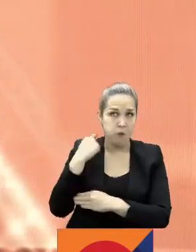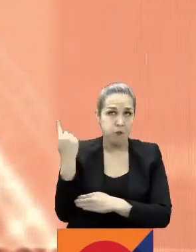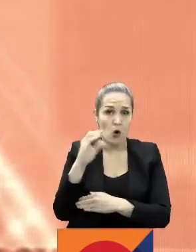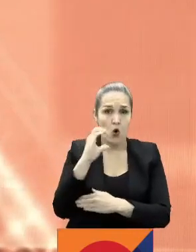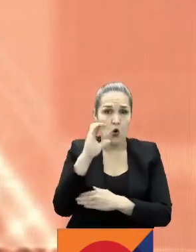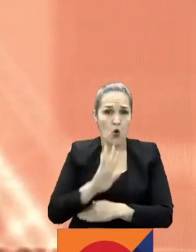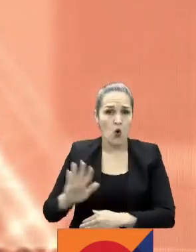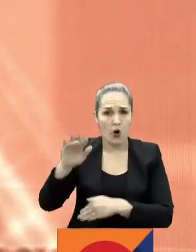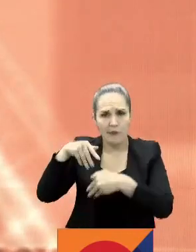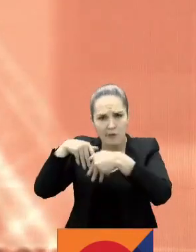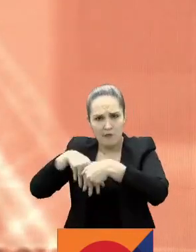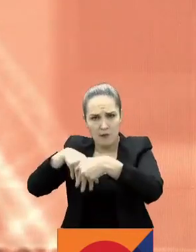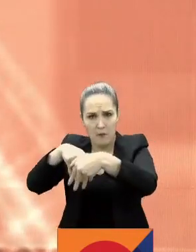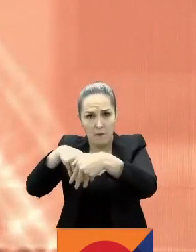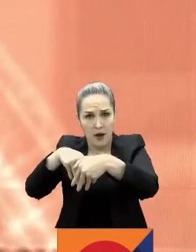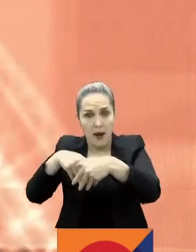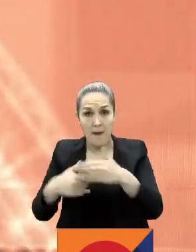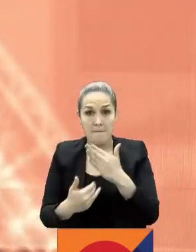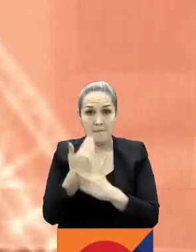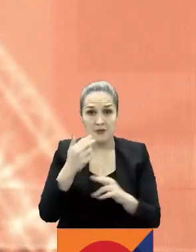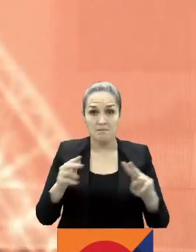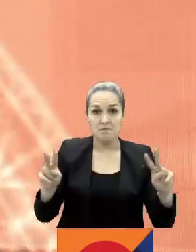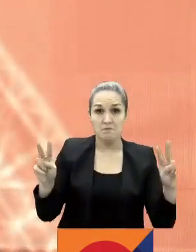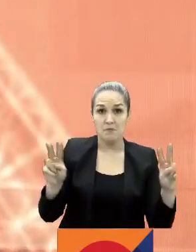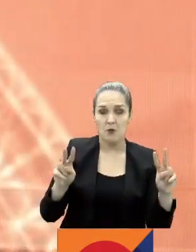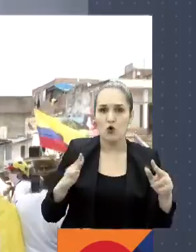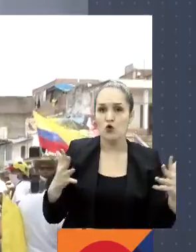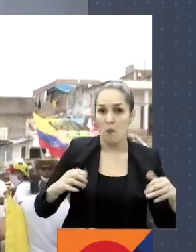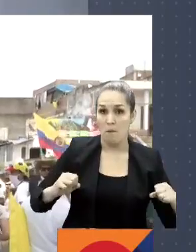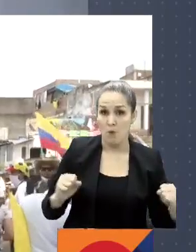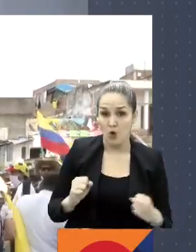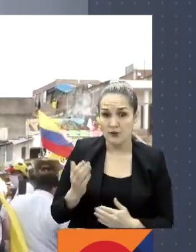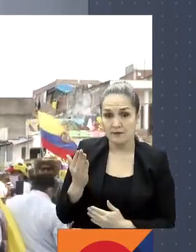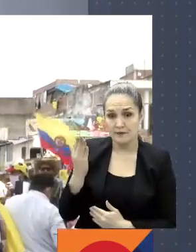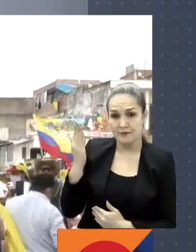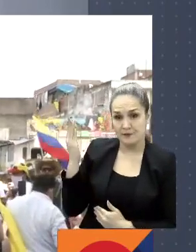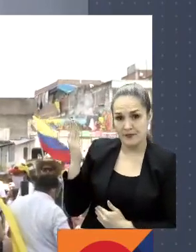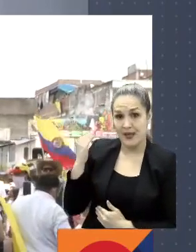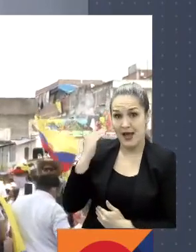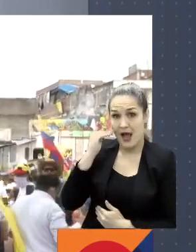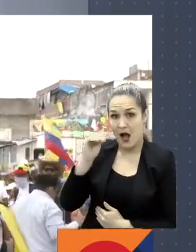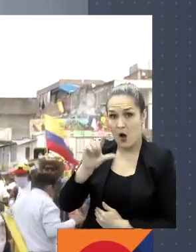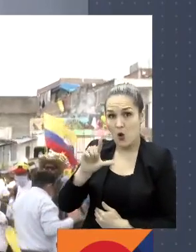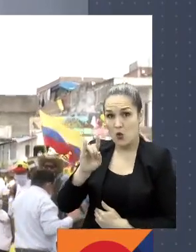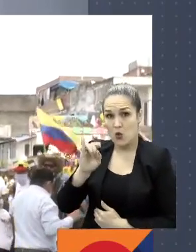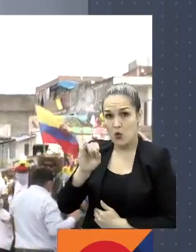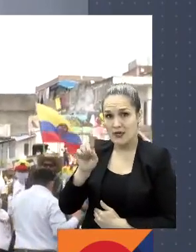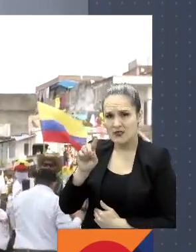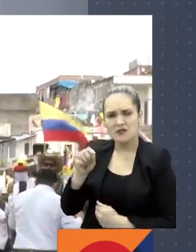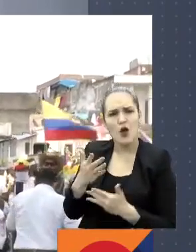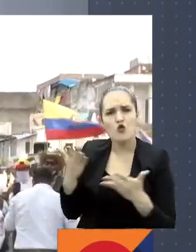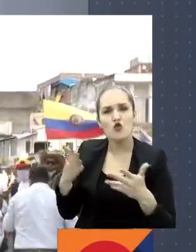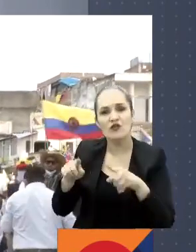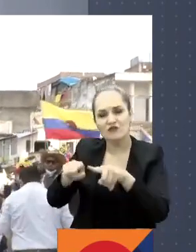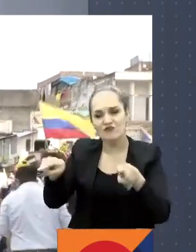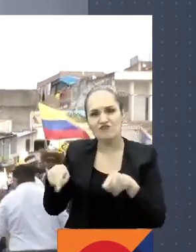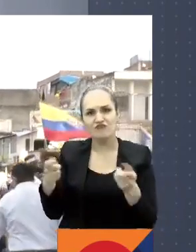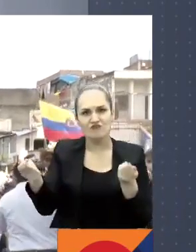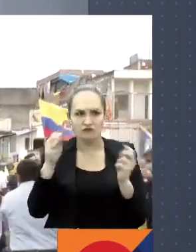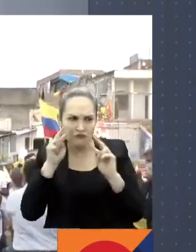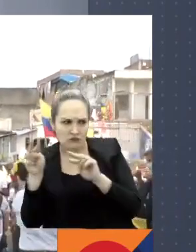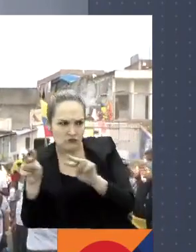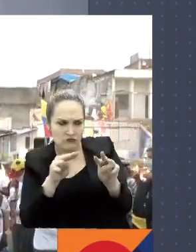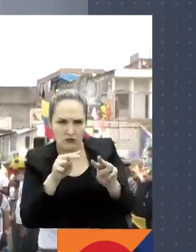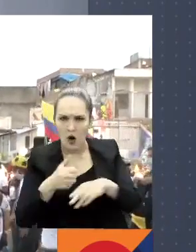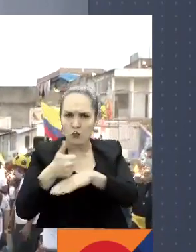las regiones en Bogotá. Desde el puesto de mando unificado, Luisa Barberi, buenas tardes. ¿Cuál es el reporte a esta hora en la capital?